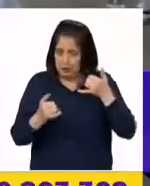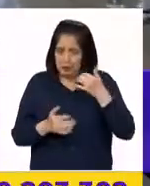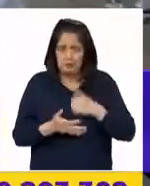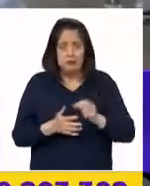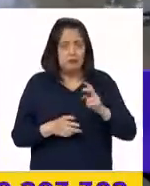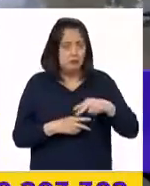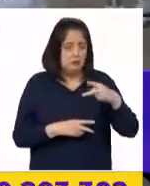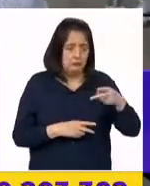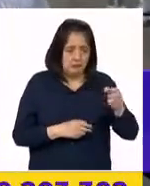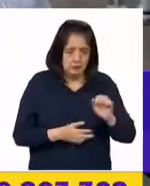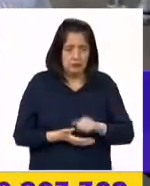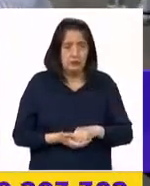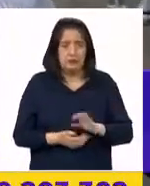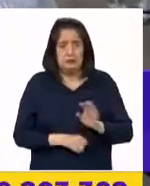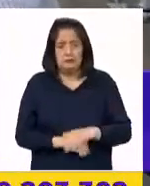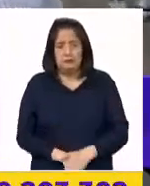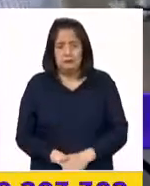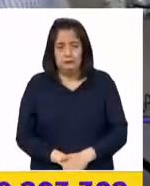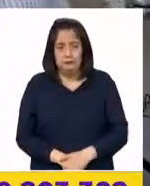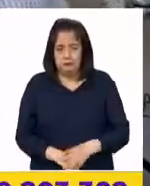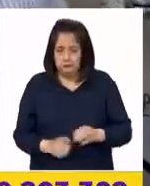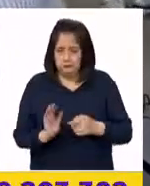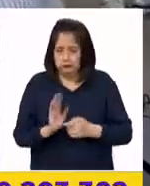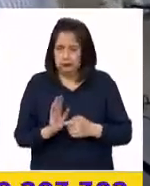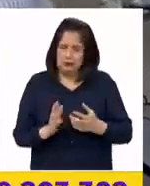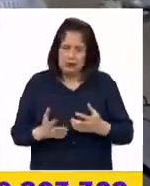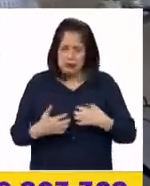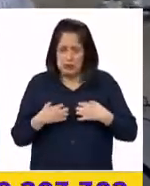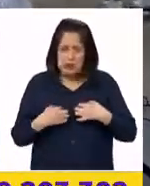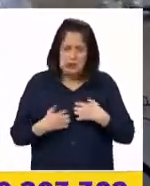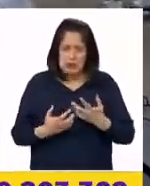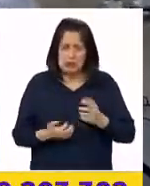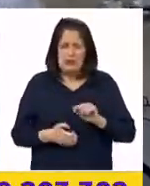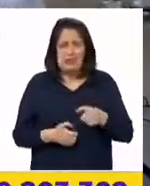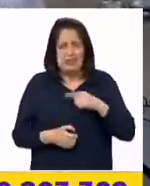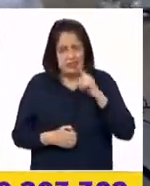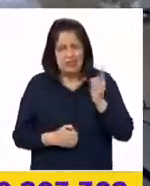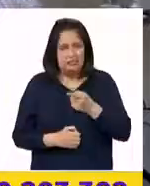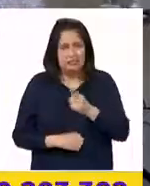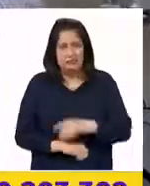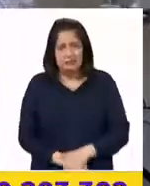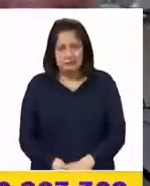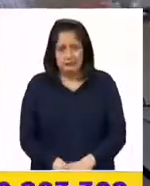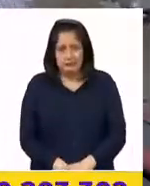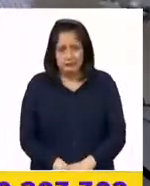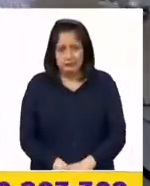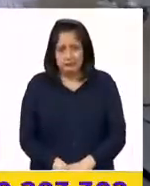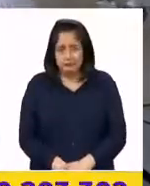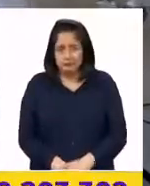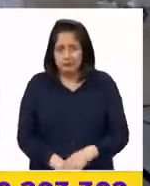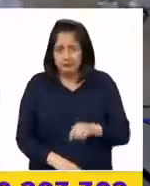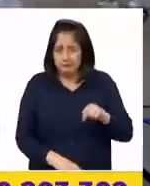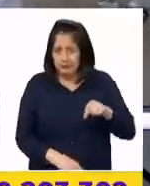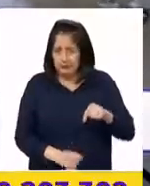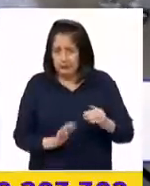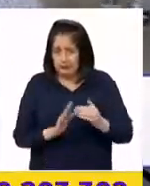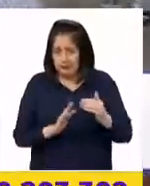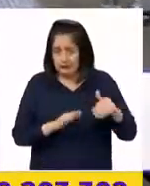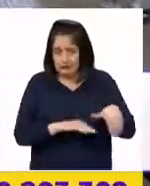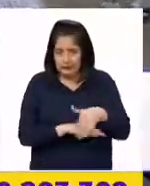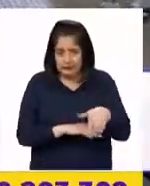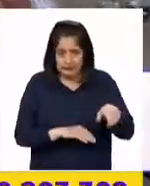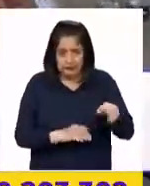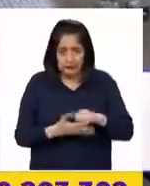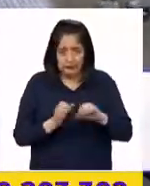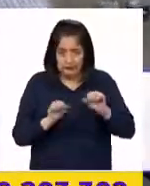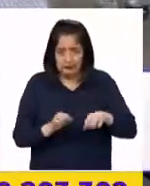parte de los vecinos presentando su malestar y su denuncia que en esta dirección se estaban